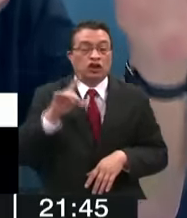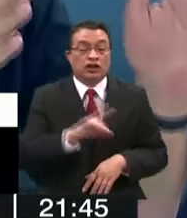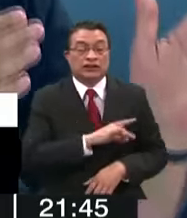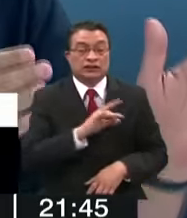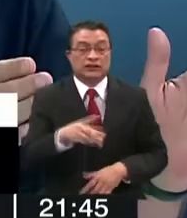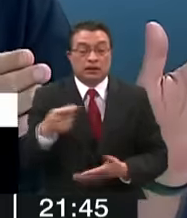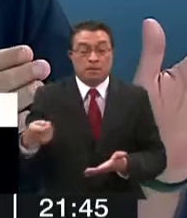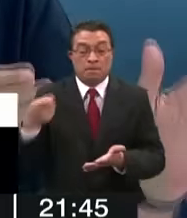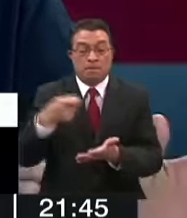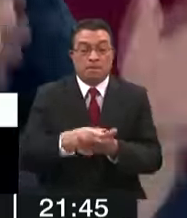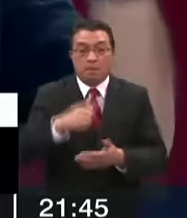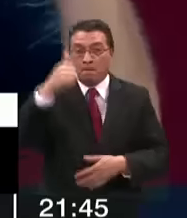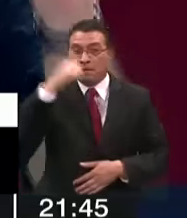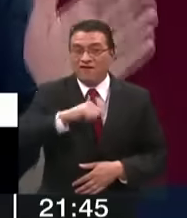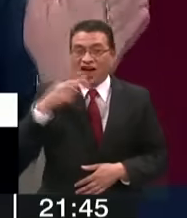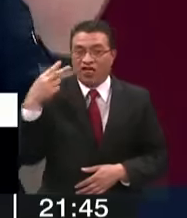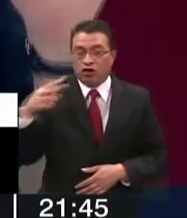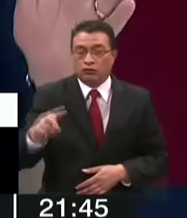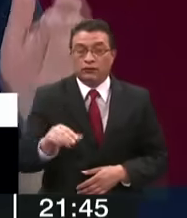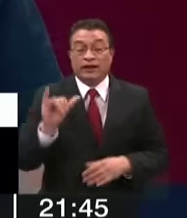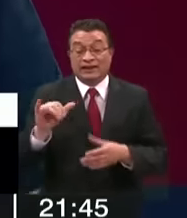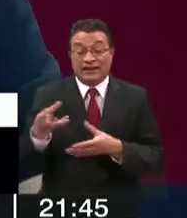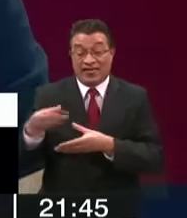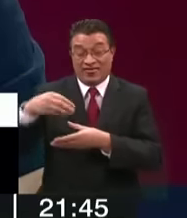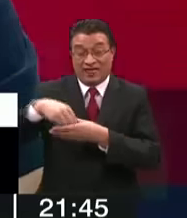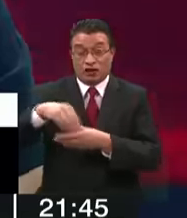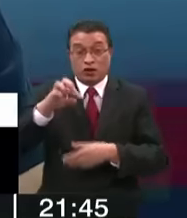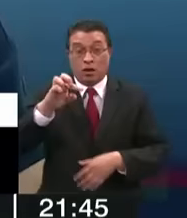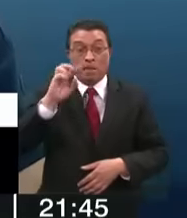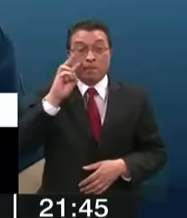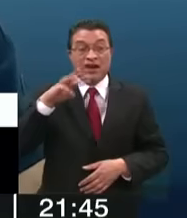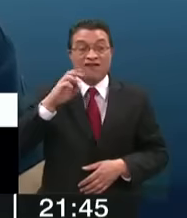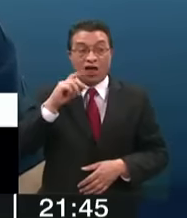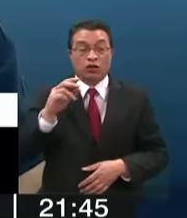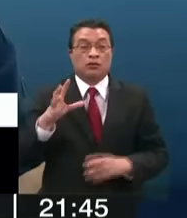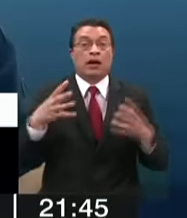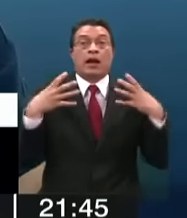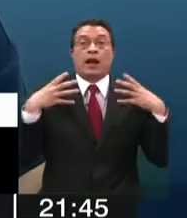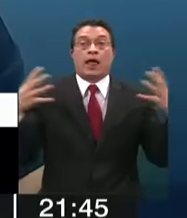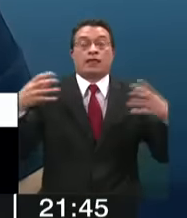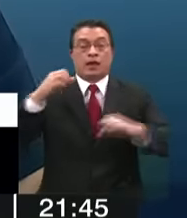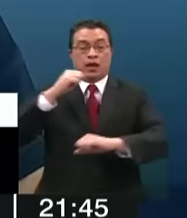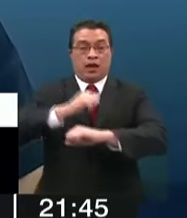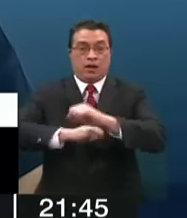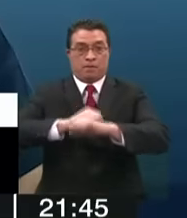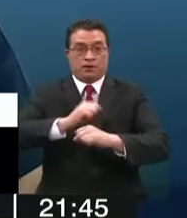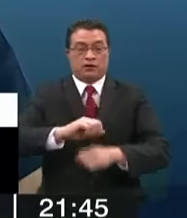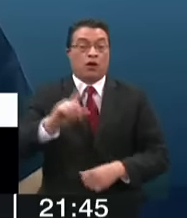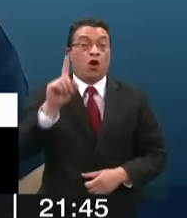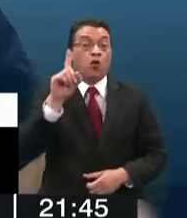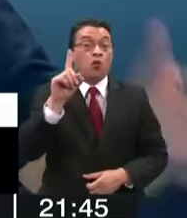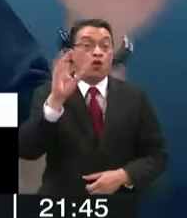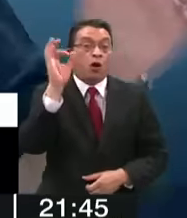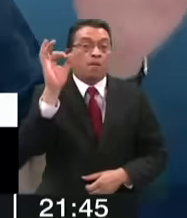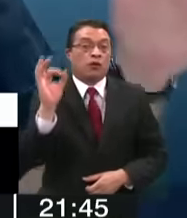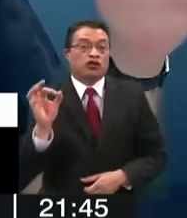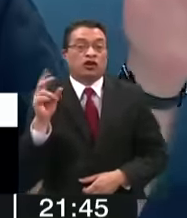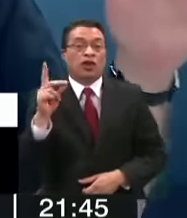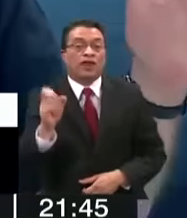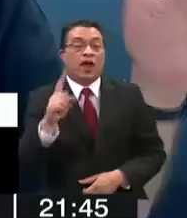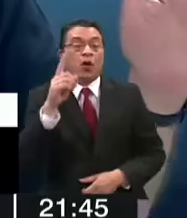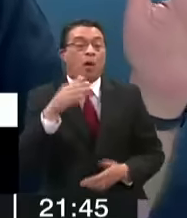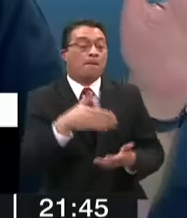el sector privado y dentro del sector privado las grandes empresas, que es el 1% del millón